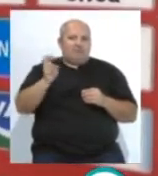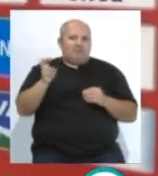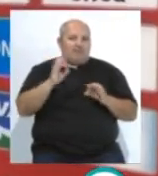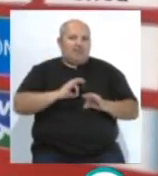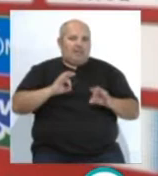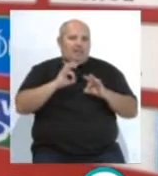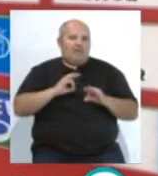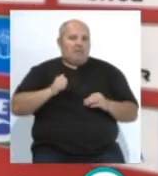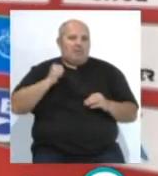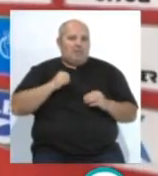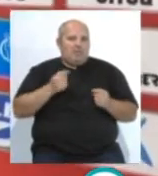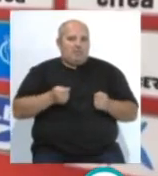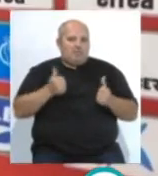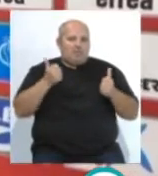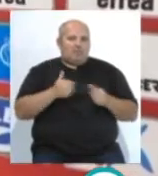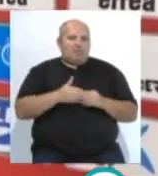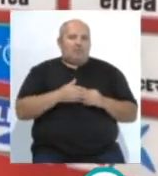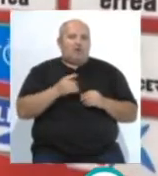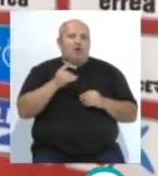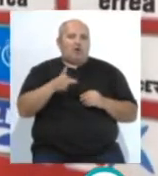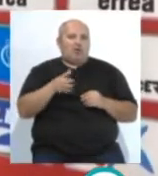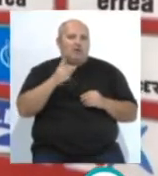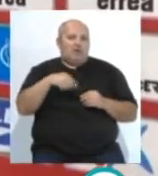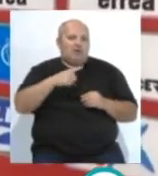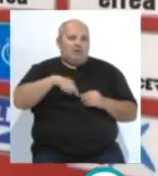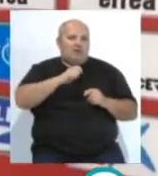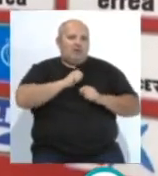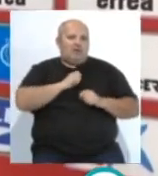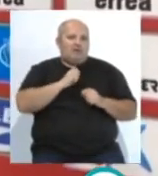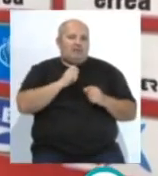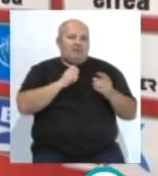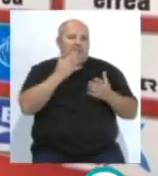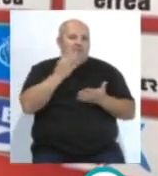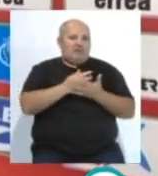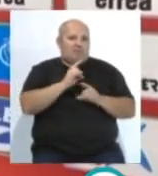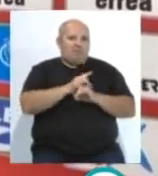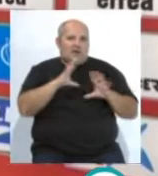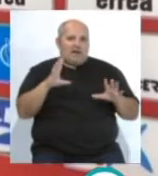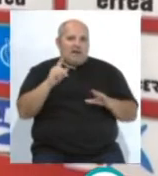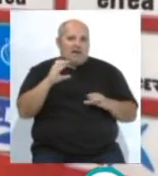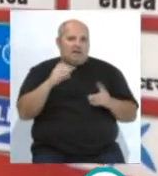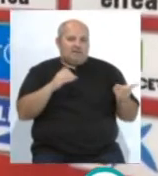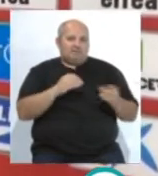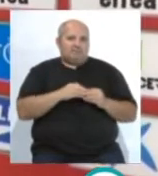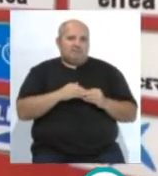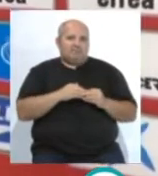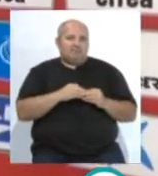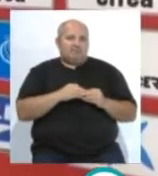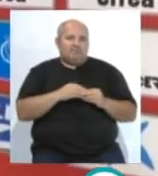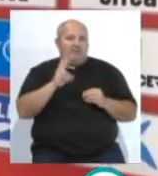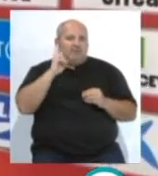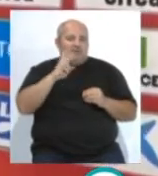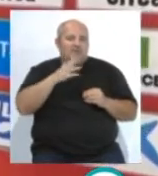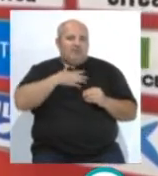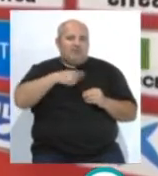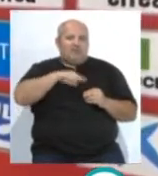han tenido ocasiones. El gol también creo que el que nos han metido es una falta clara a Lekic. Pero bueno, visto que